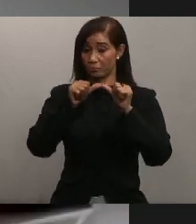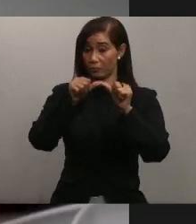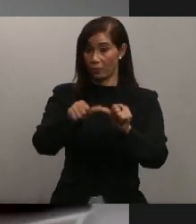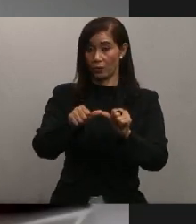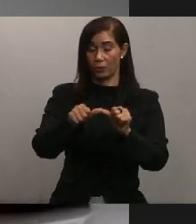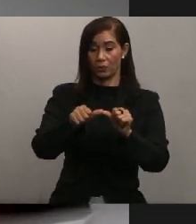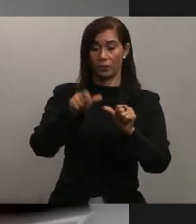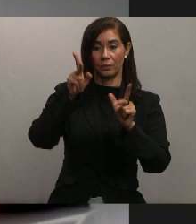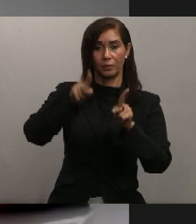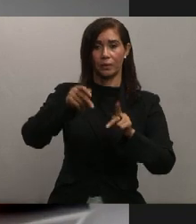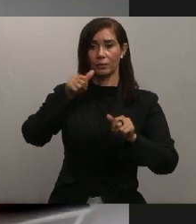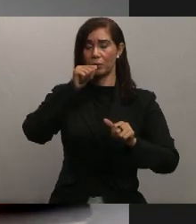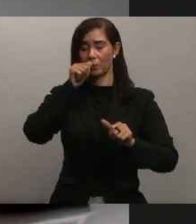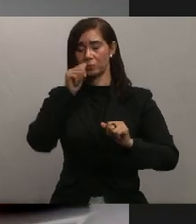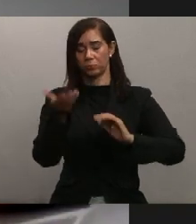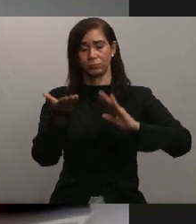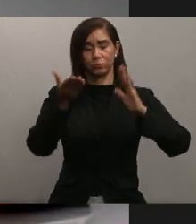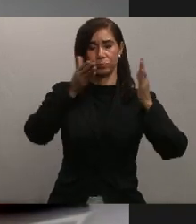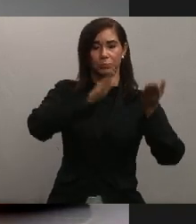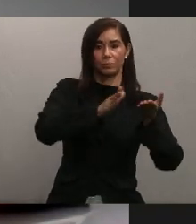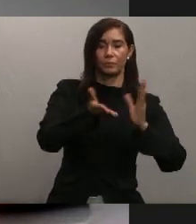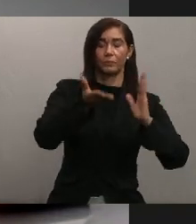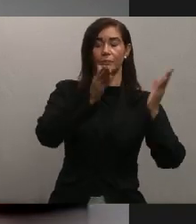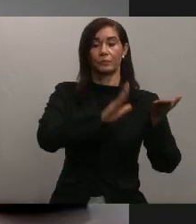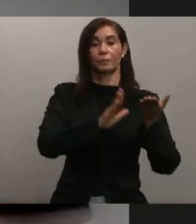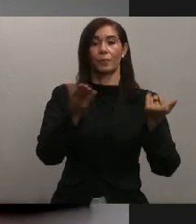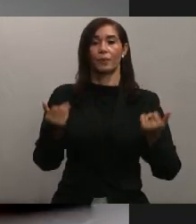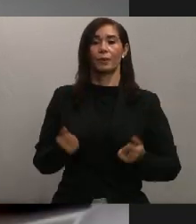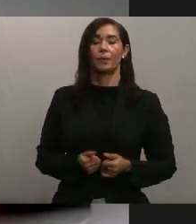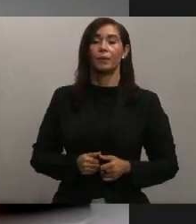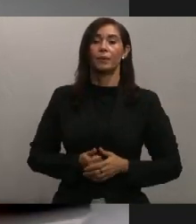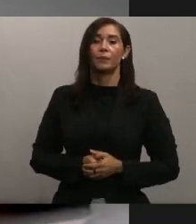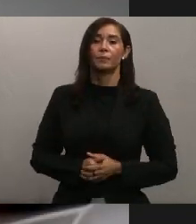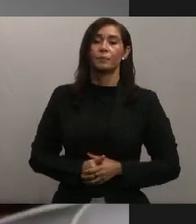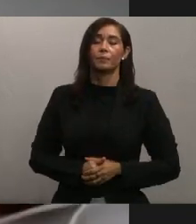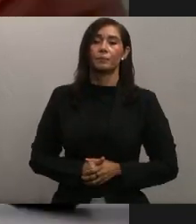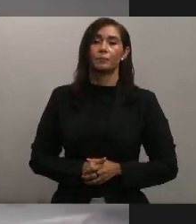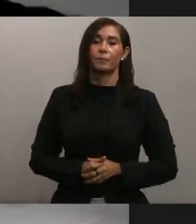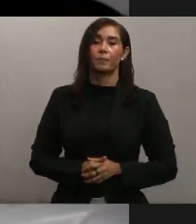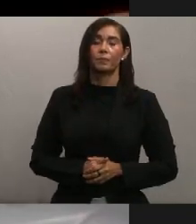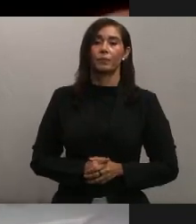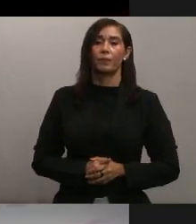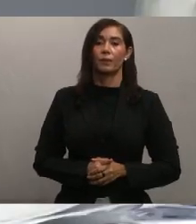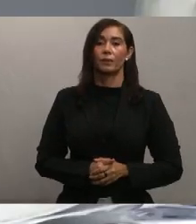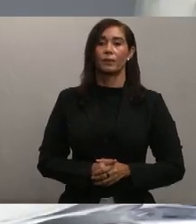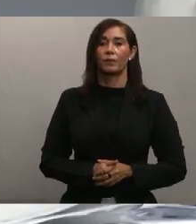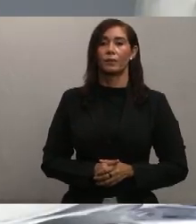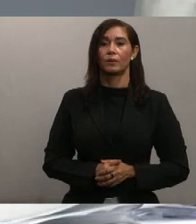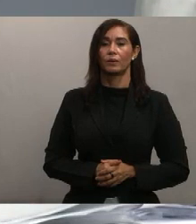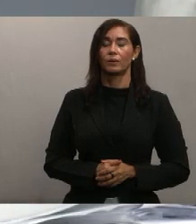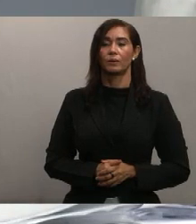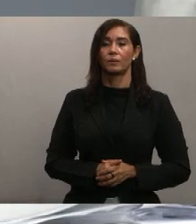reportes de casos de muertes de personas que consumen estas bebidas adulteradas.